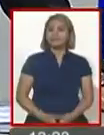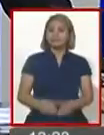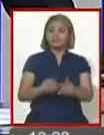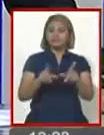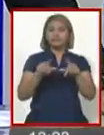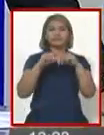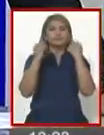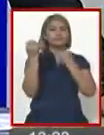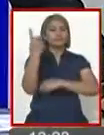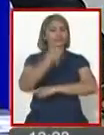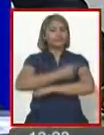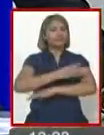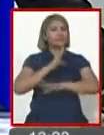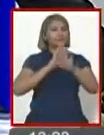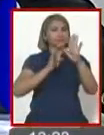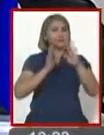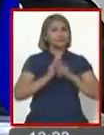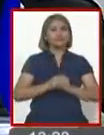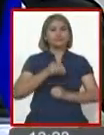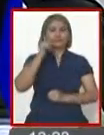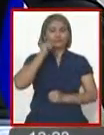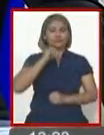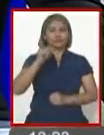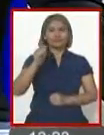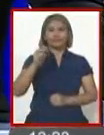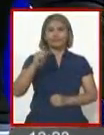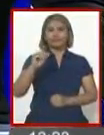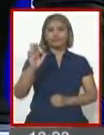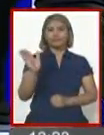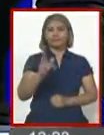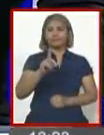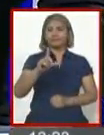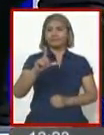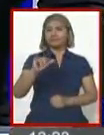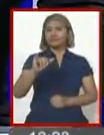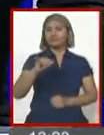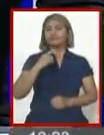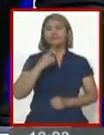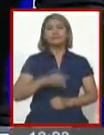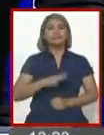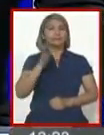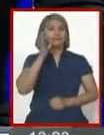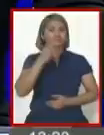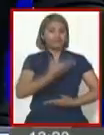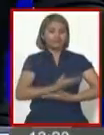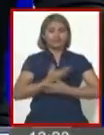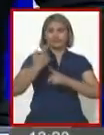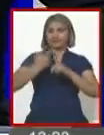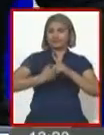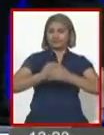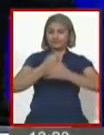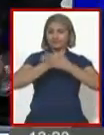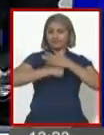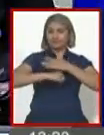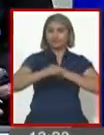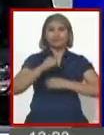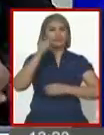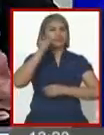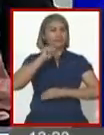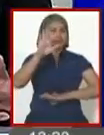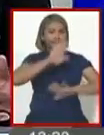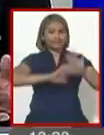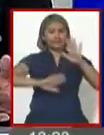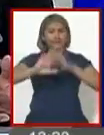En este espacio de Brigadas al Día, yo tengo que hablarle de la señora Analía Suárez. Ella es madre de un bebé de un mes de nacido. La señora